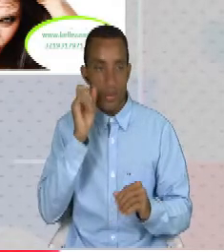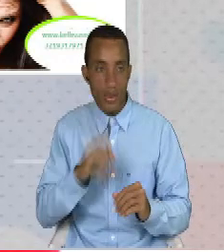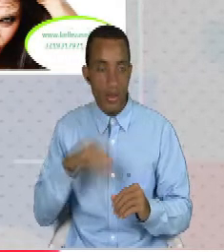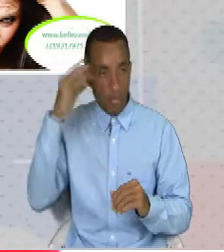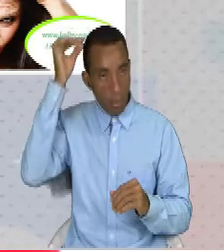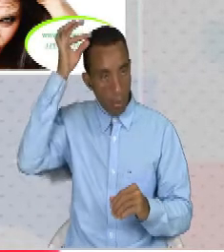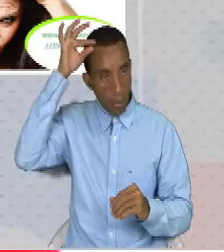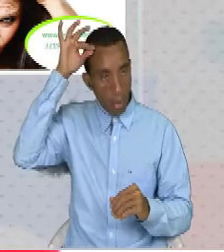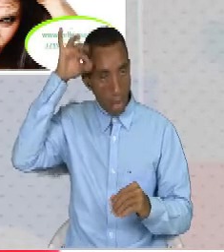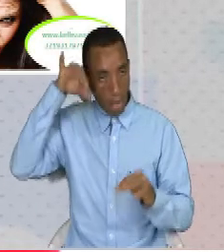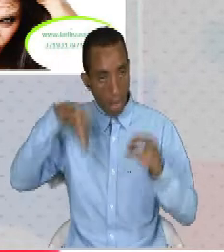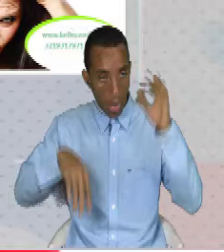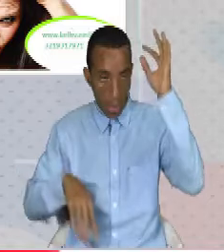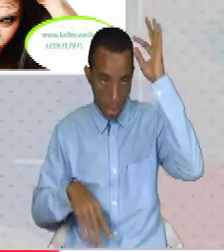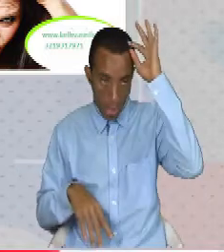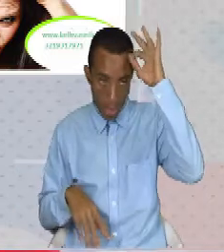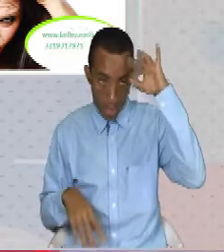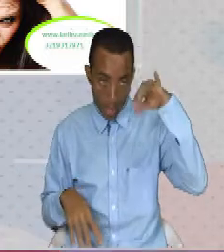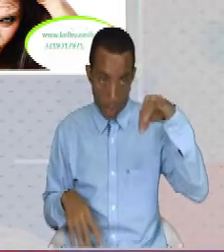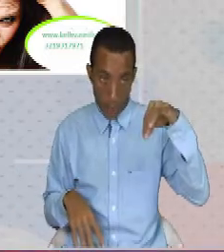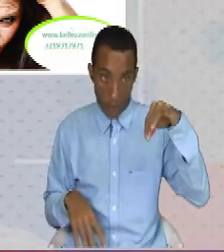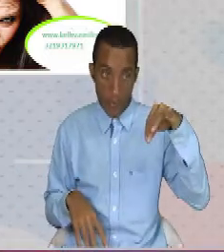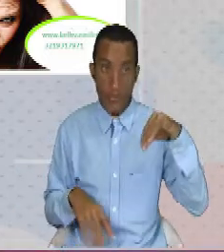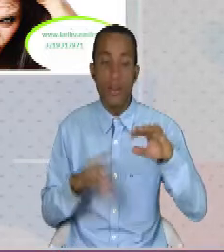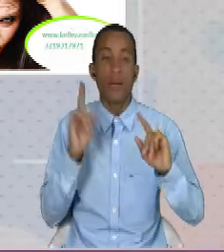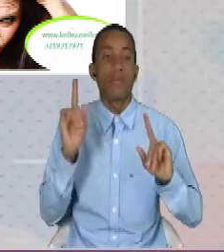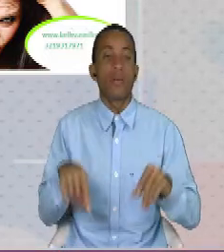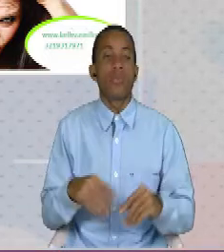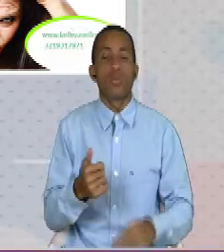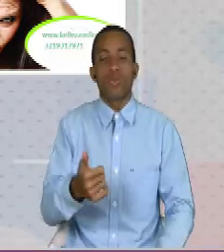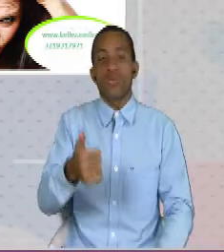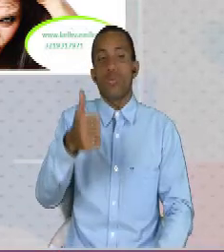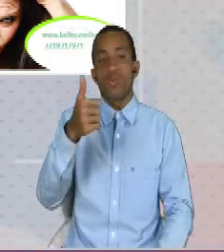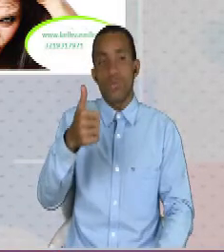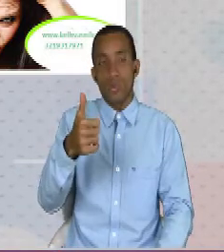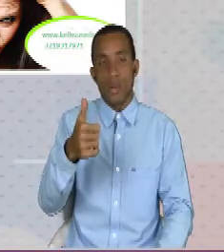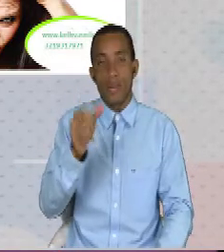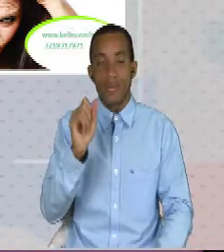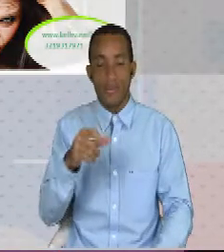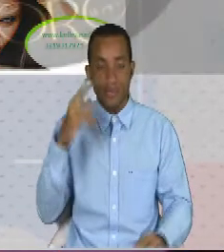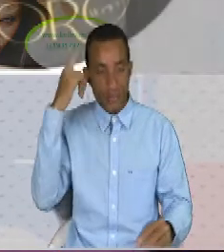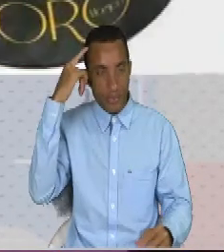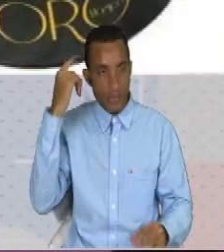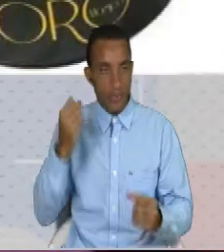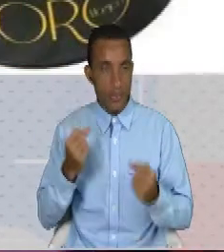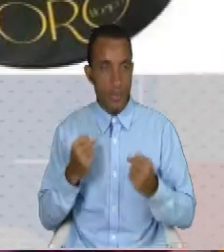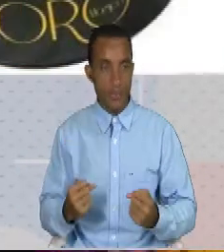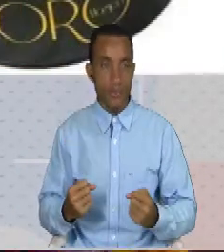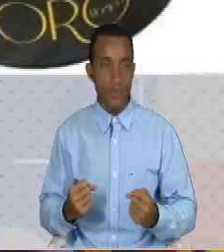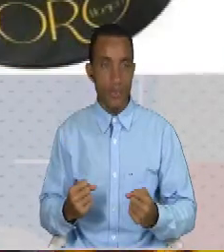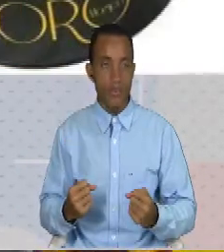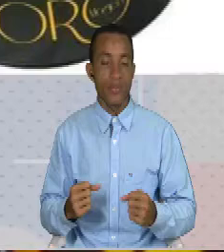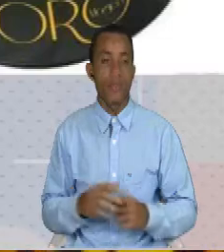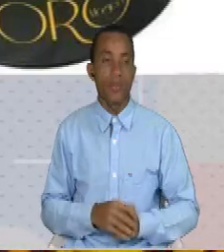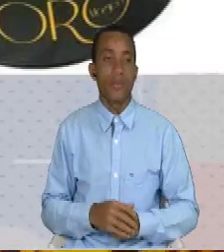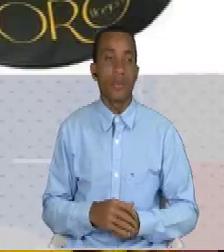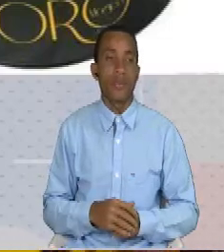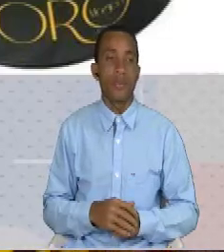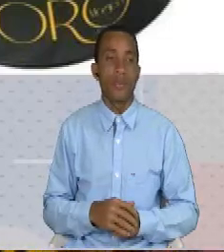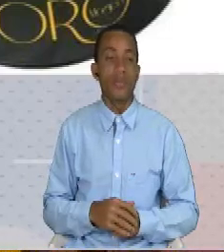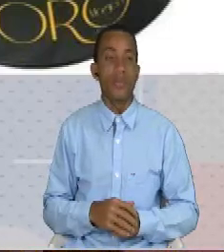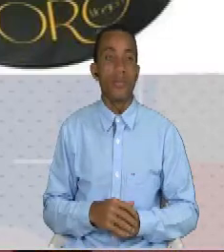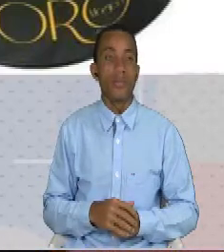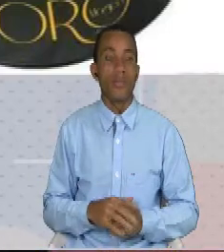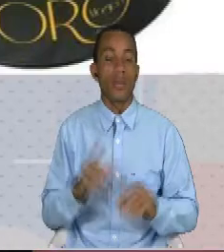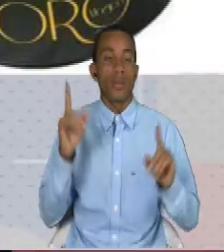les cae el cabello entonces es muy bueno porque le va a ayudar a fortalecer el folículo del cabello y además